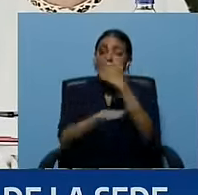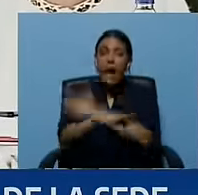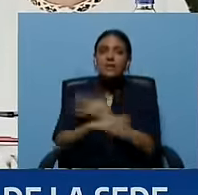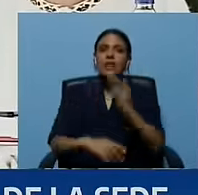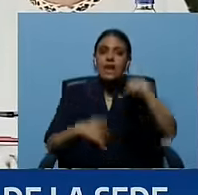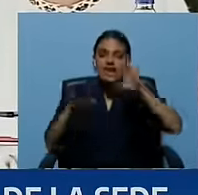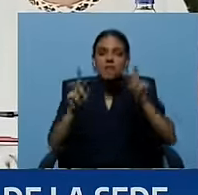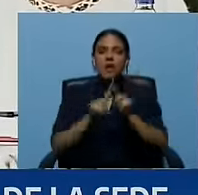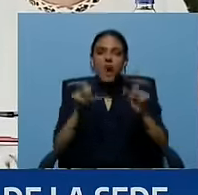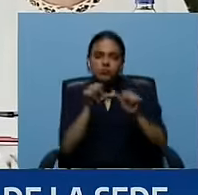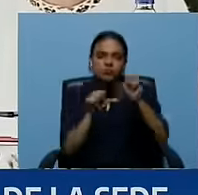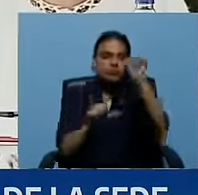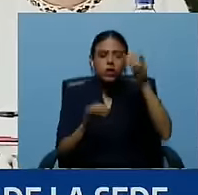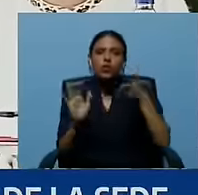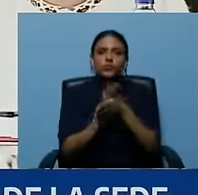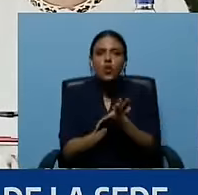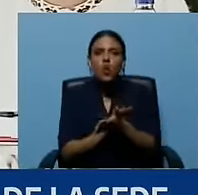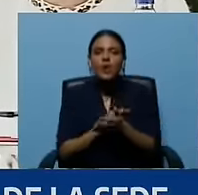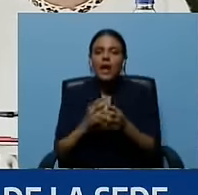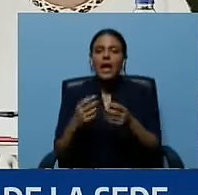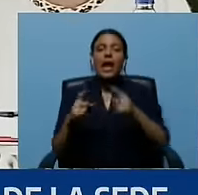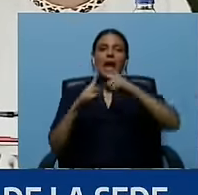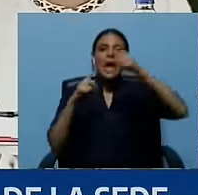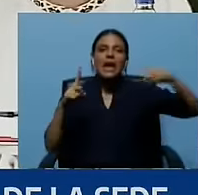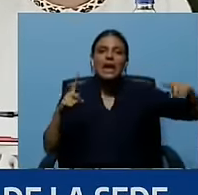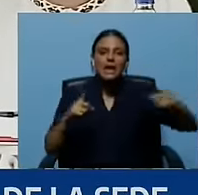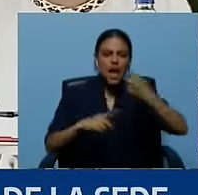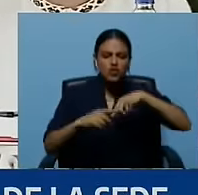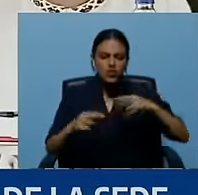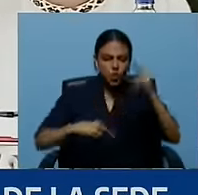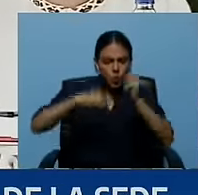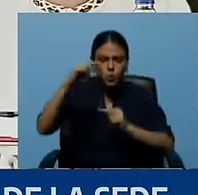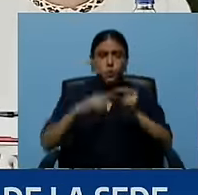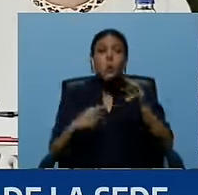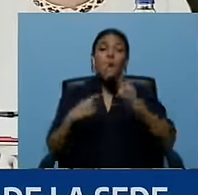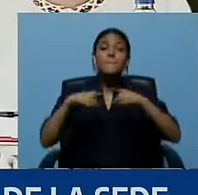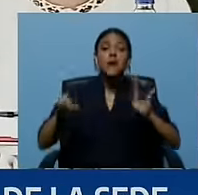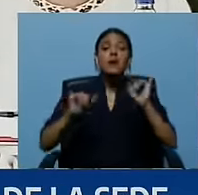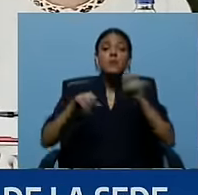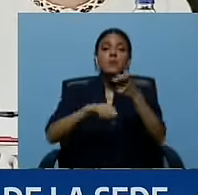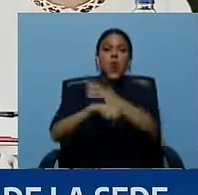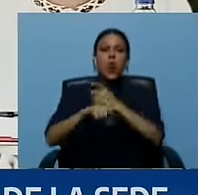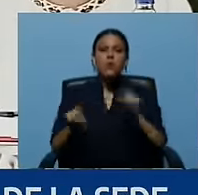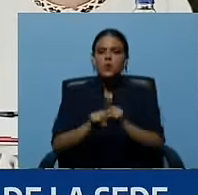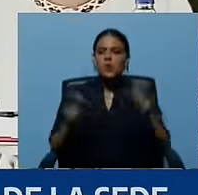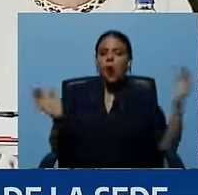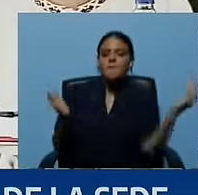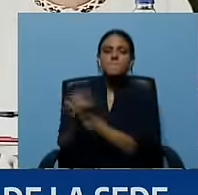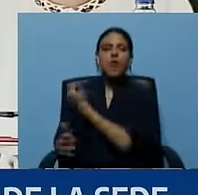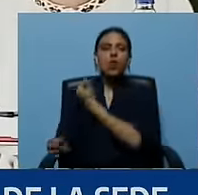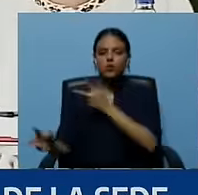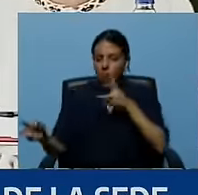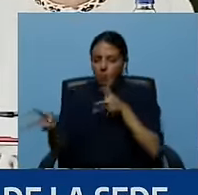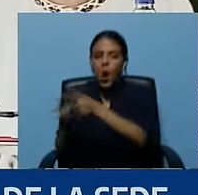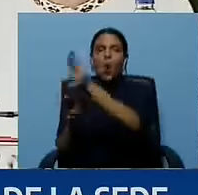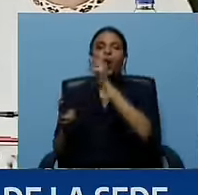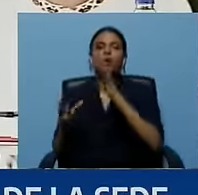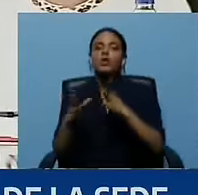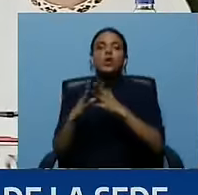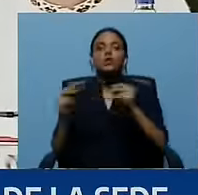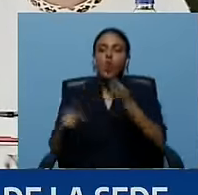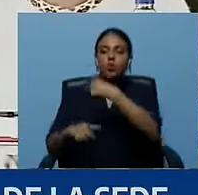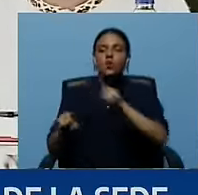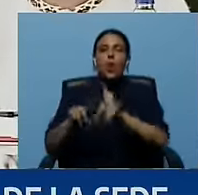nuclear, pero después eso fue mutilado, mutilaron completamente el crecimiento de ese conocimiento.